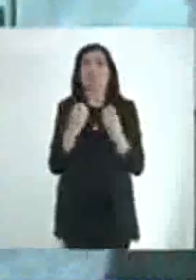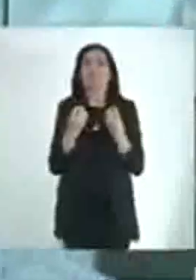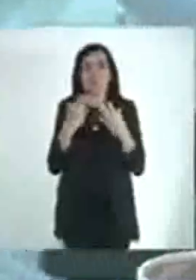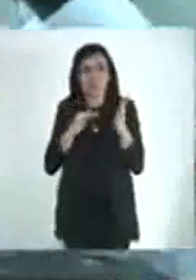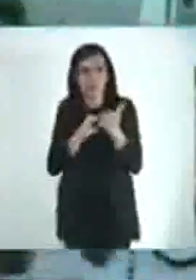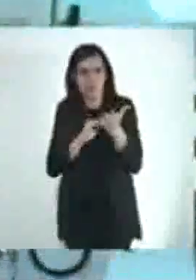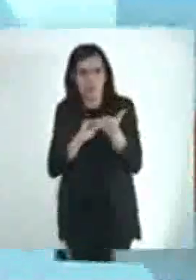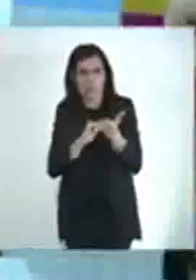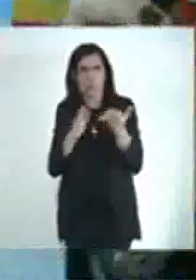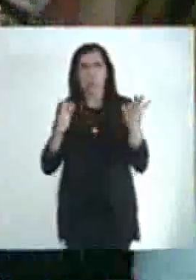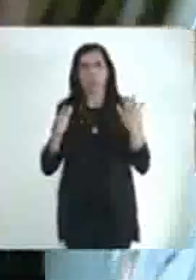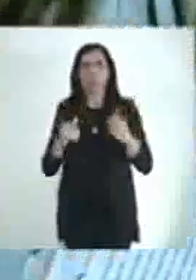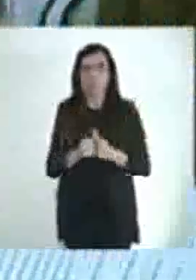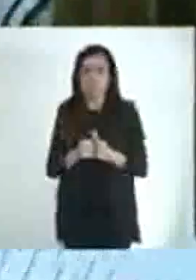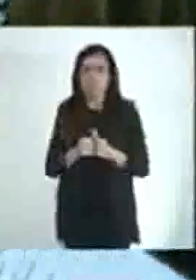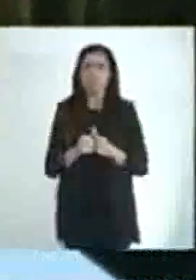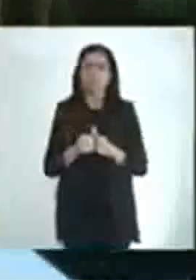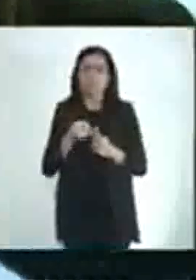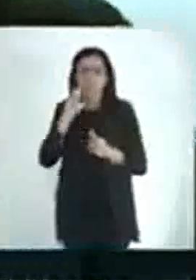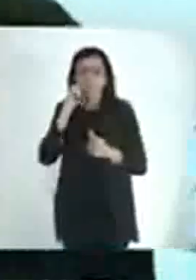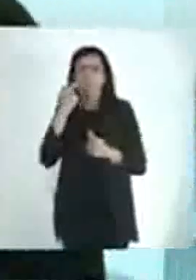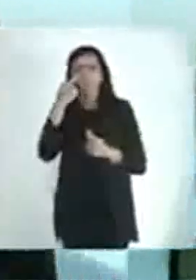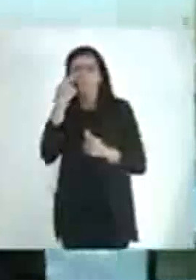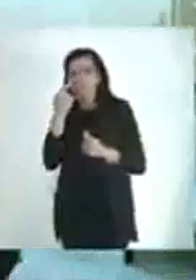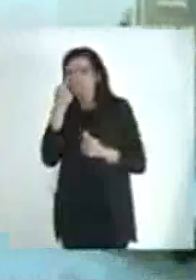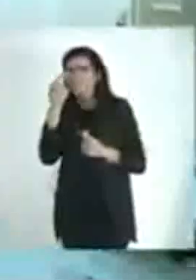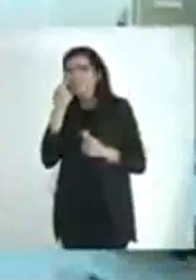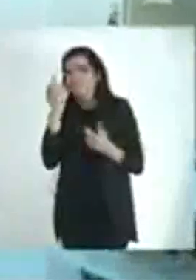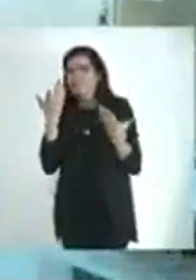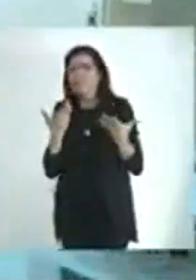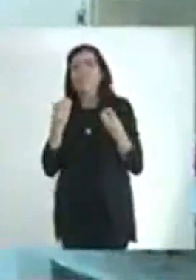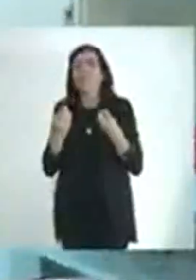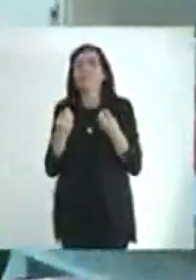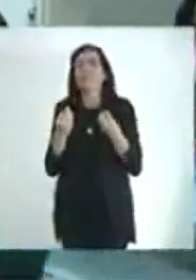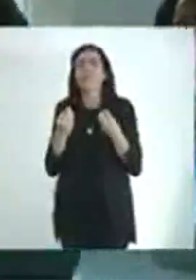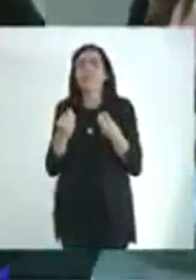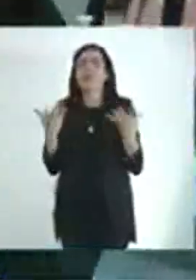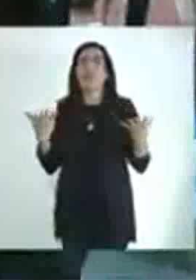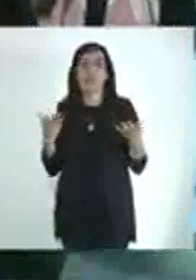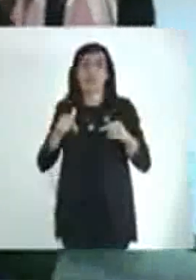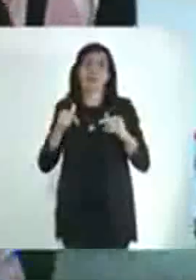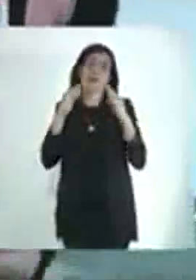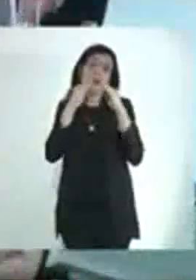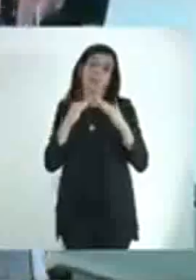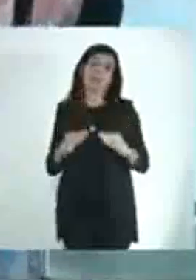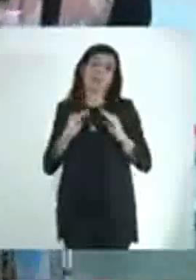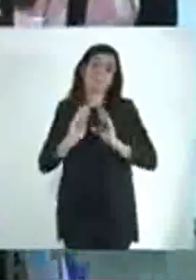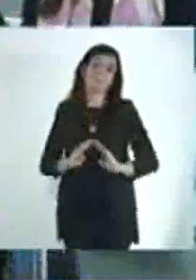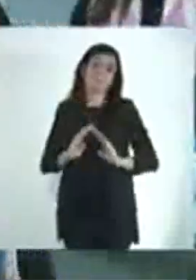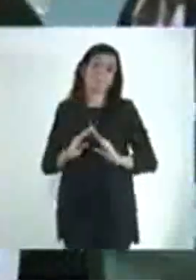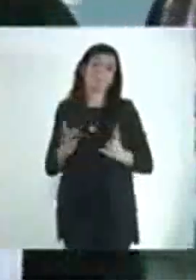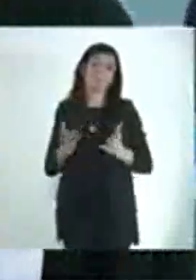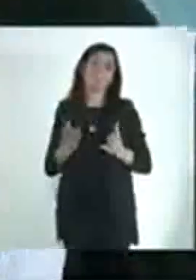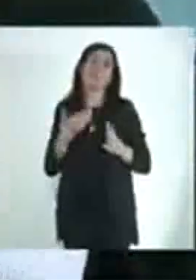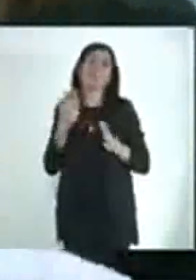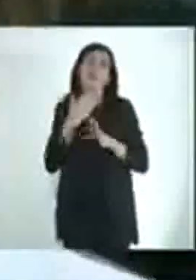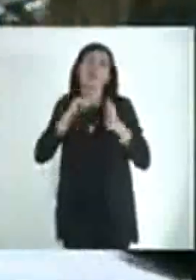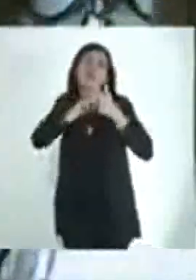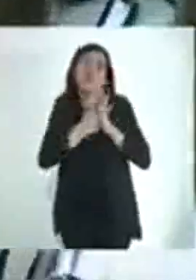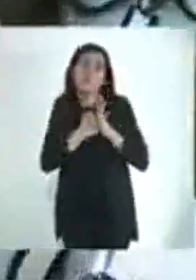centro. Interesantísima propuesta, ¿no? Sobre todo en este marco de pandemia, en poder seguir